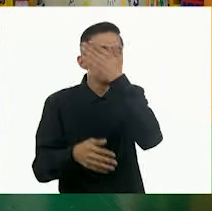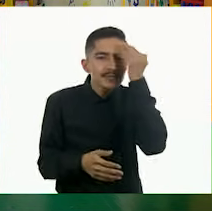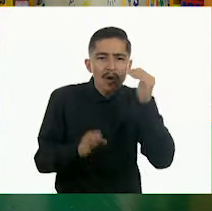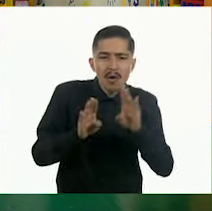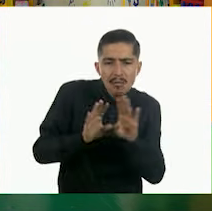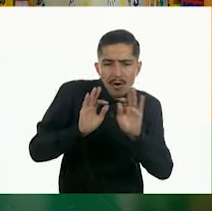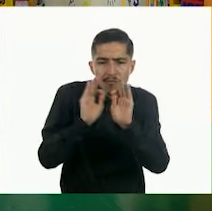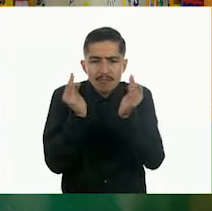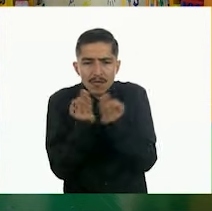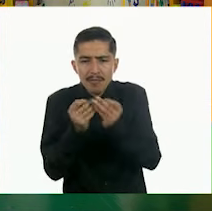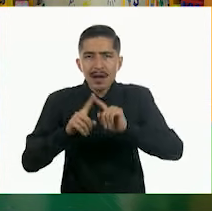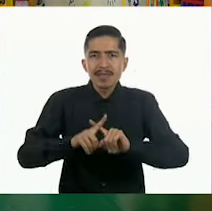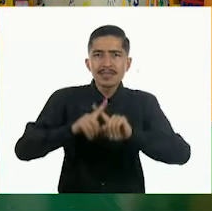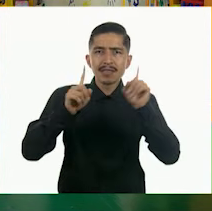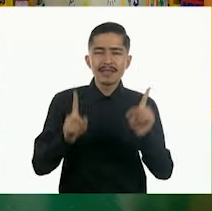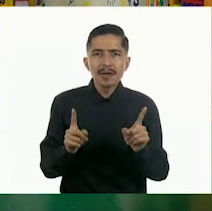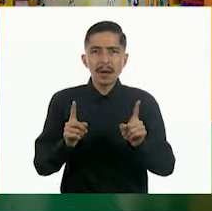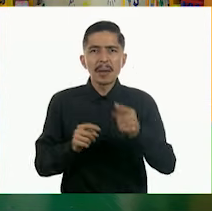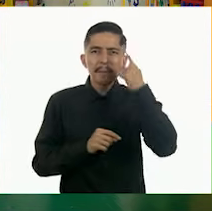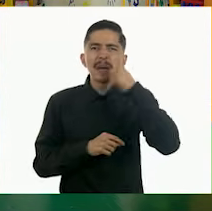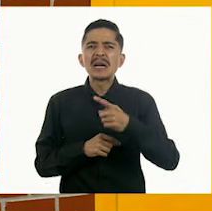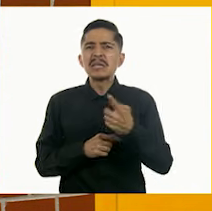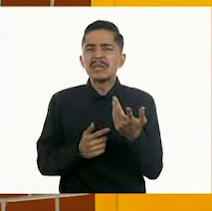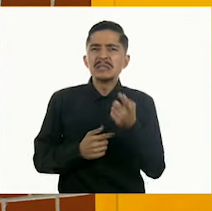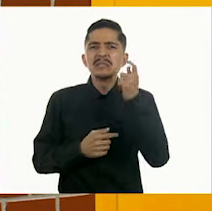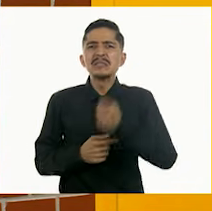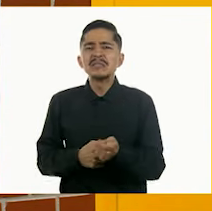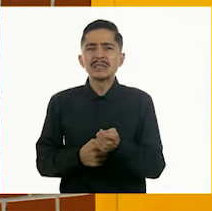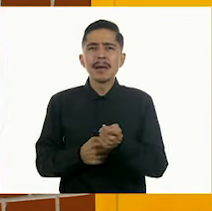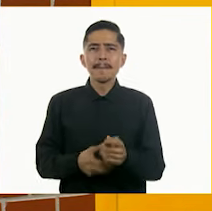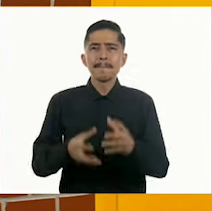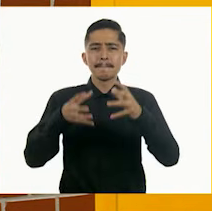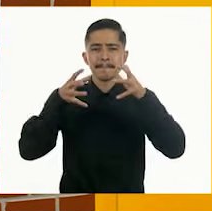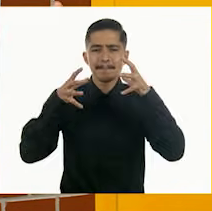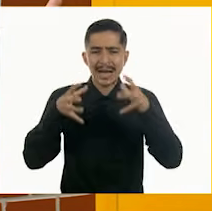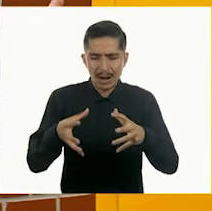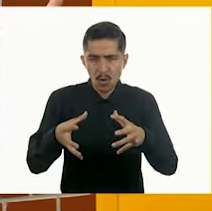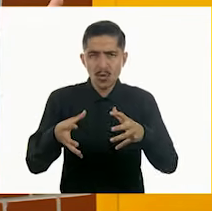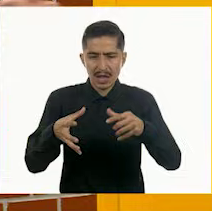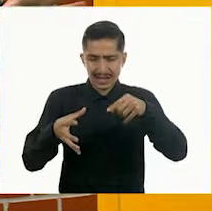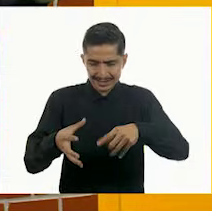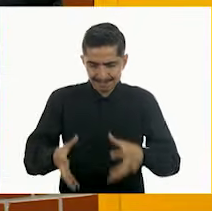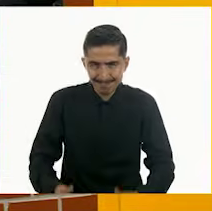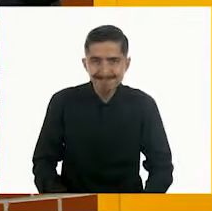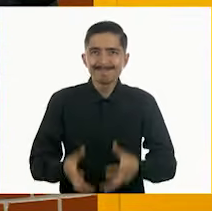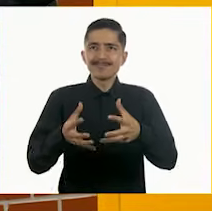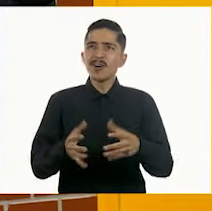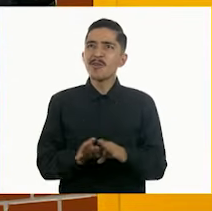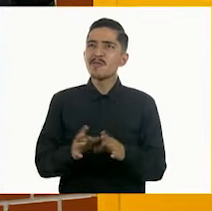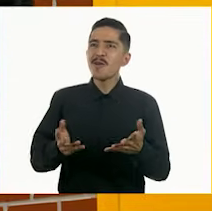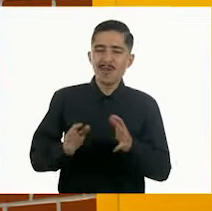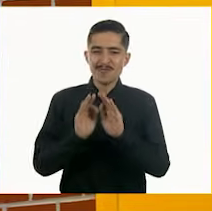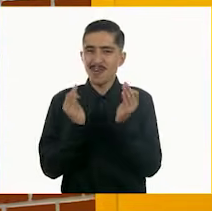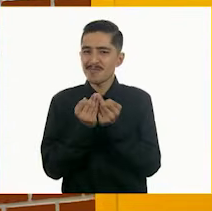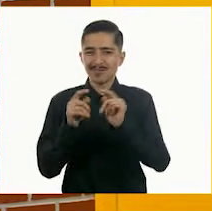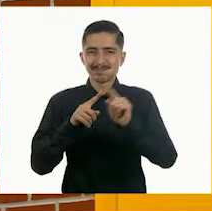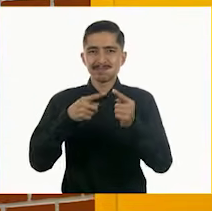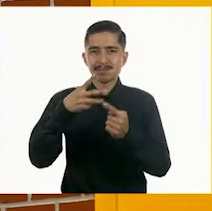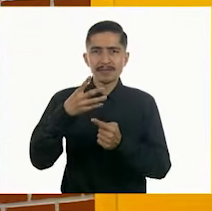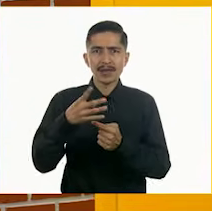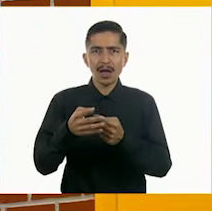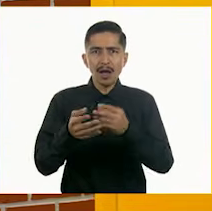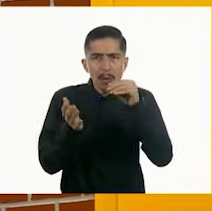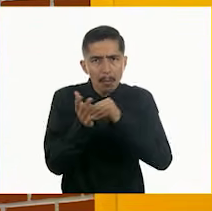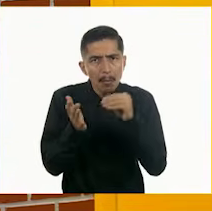las formas diferentes para poder levantar entonces una pelota. Pero todavía tenemos que